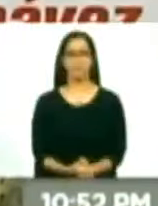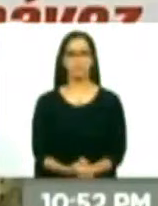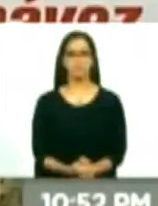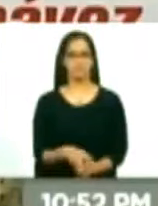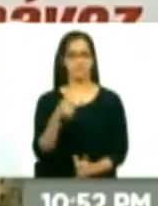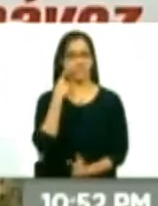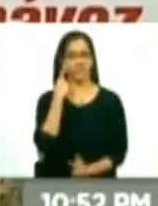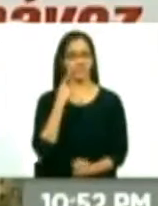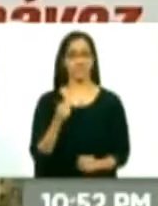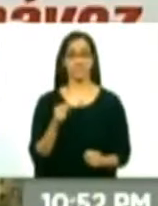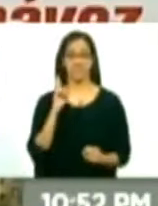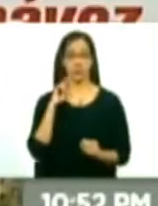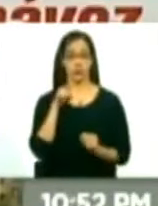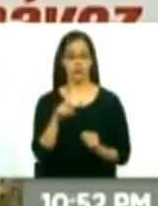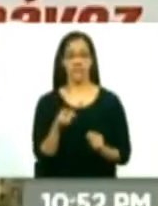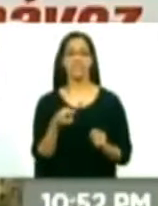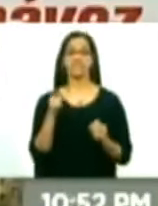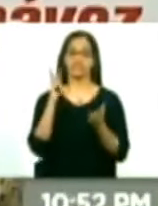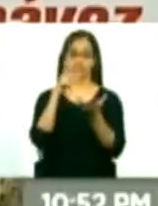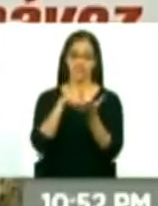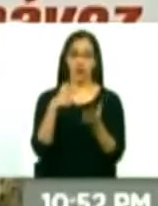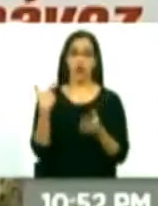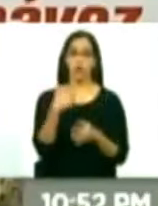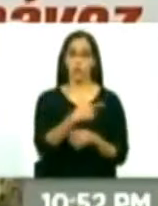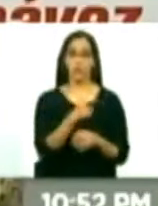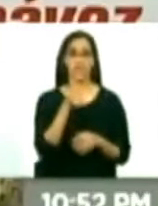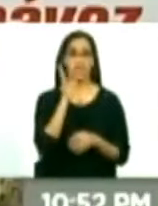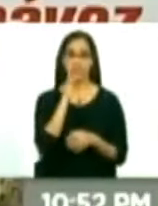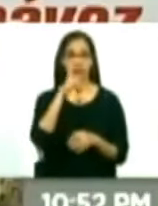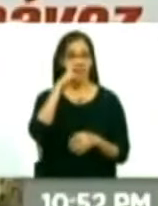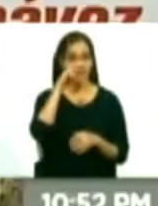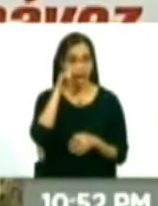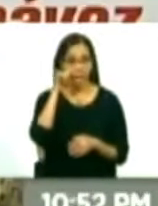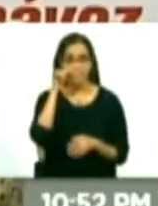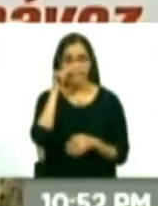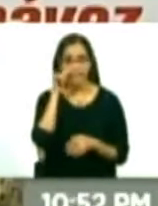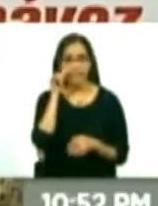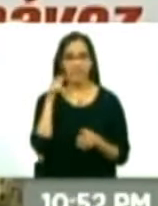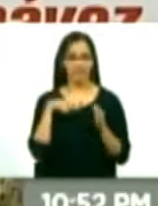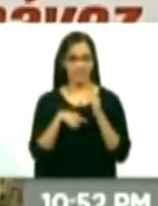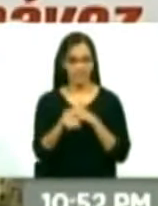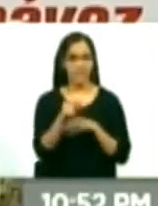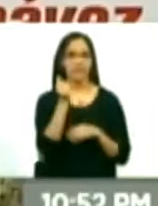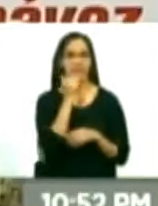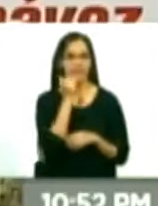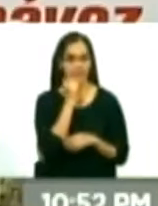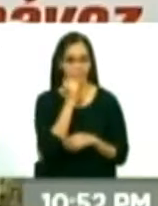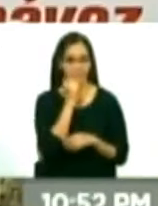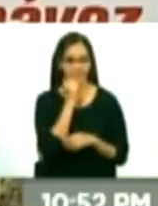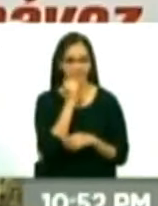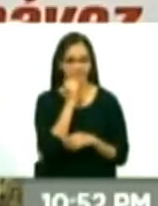Fíjense, si usted se monta en un autobús y no tiene una cámara que lo grabe cuando entre, reclame.